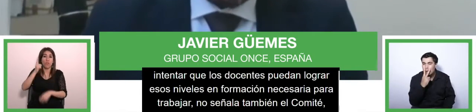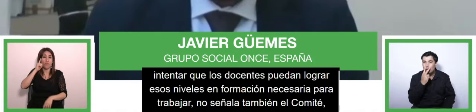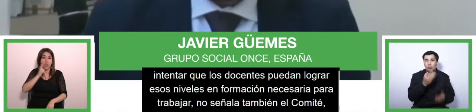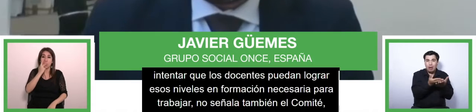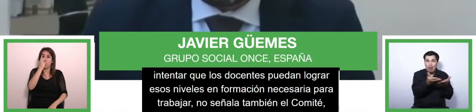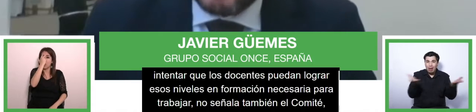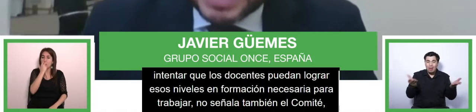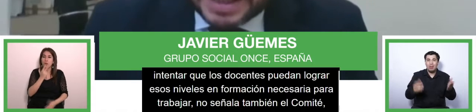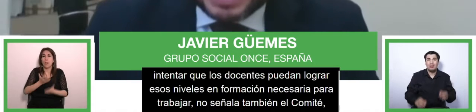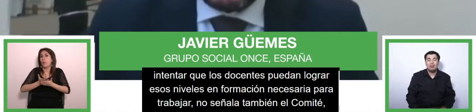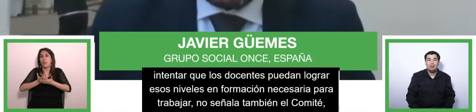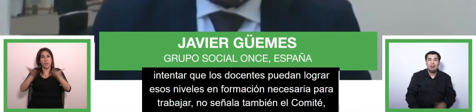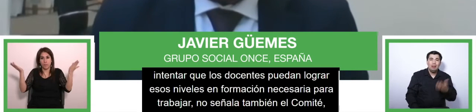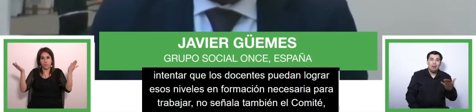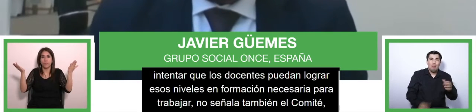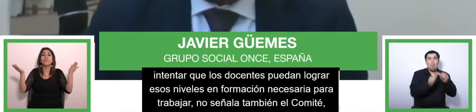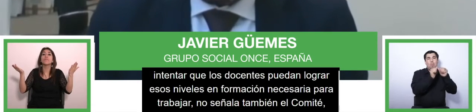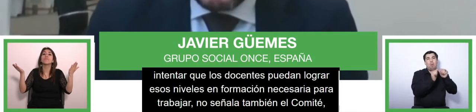siguen estando